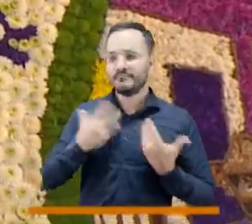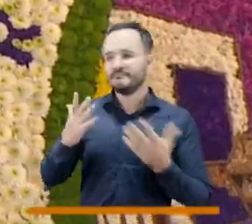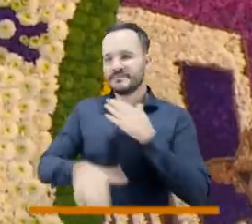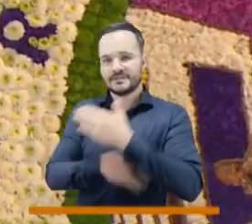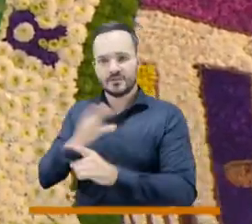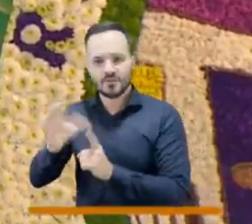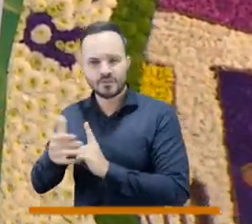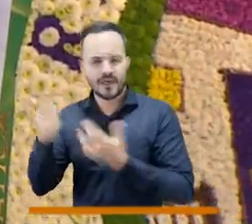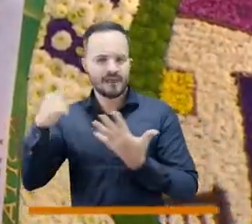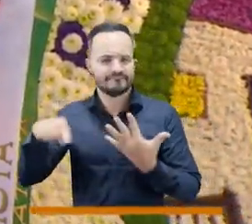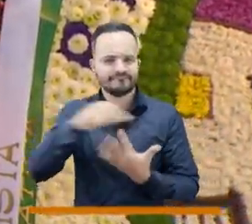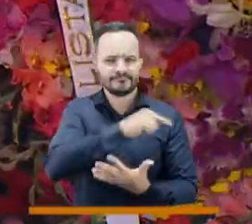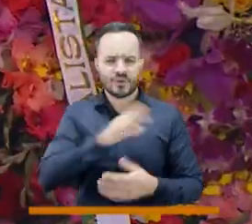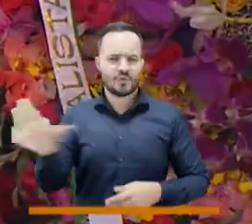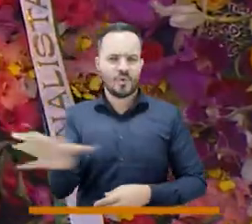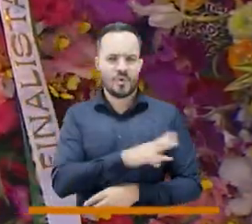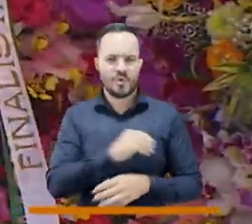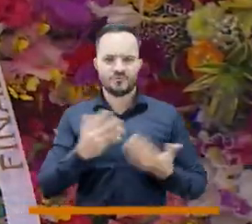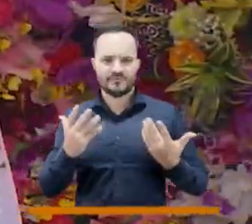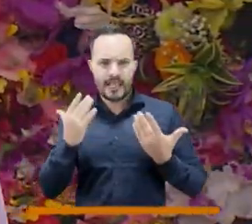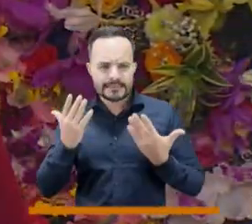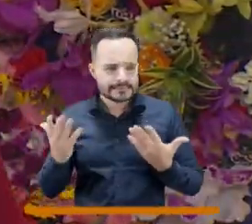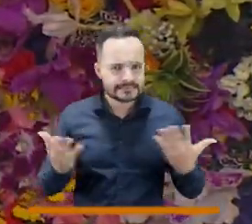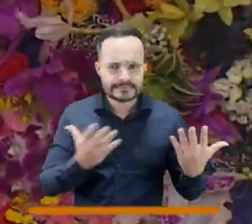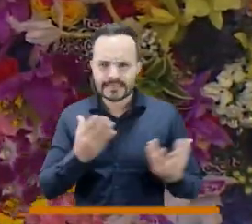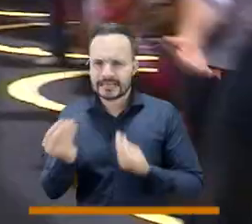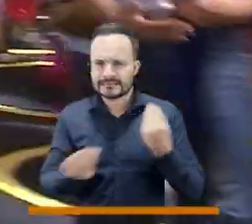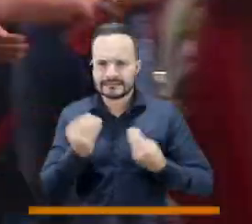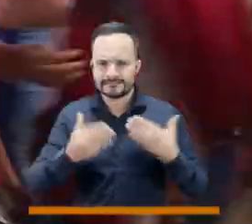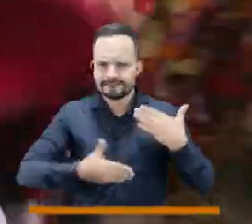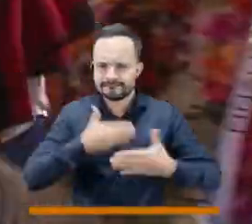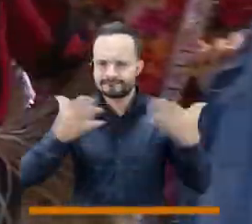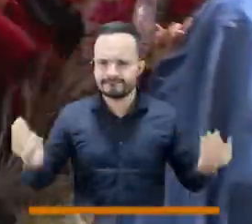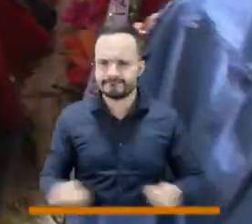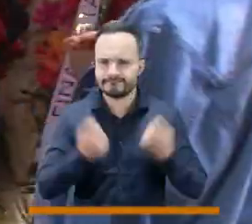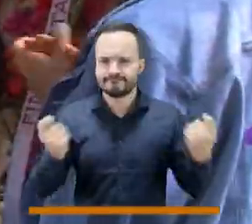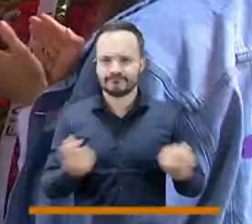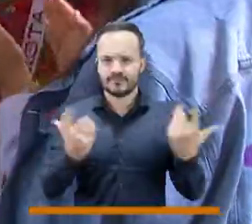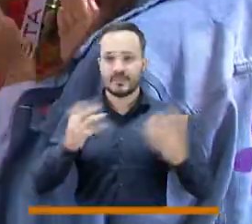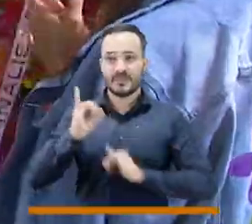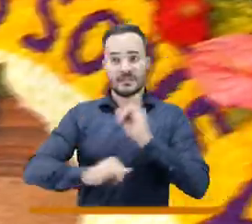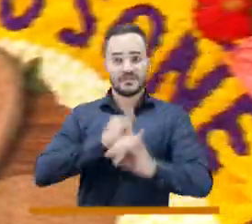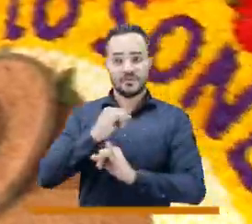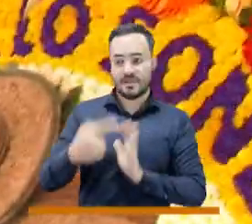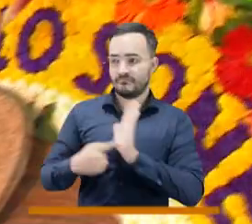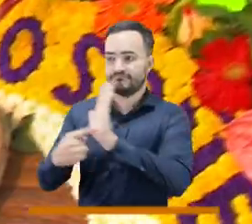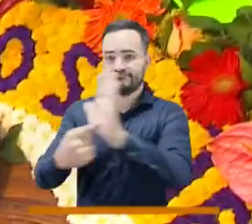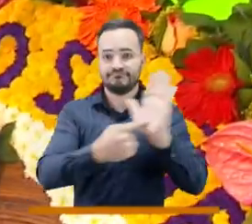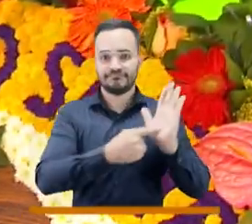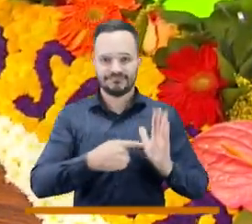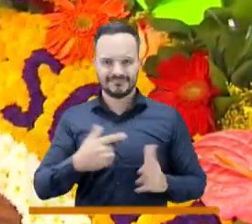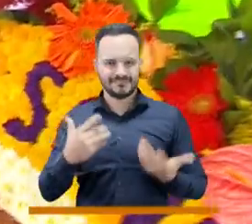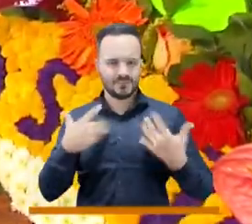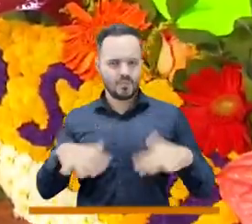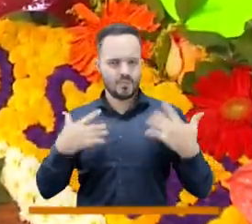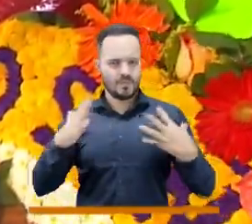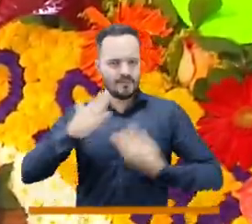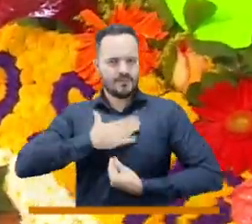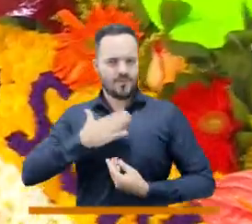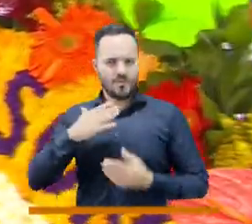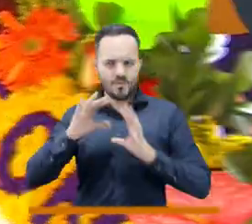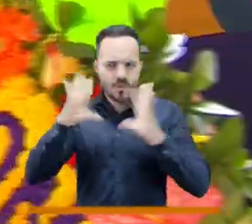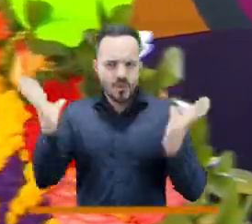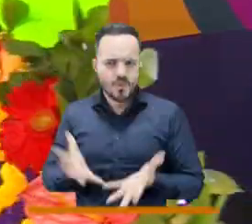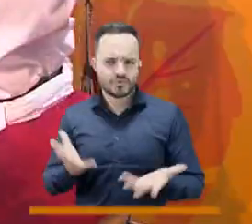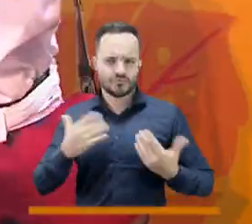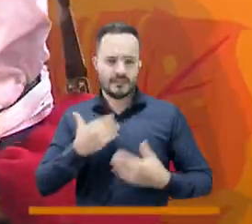esta cultura a nivel internacional, presentándolo como patrimonio inmaterial de la humanidad ante la UNESCO, lo cual se